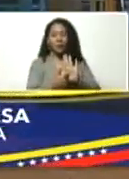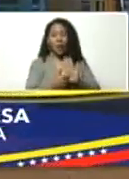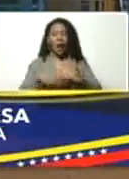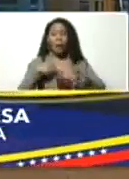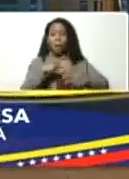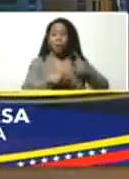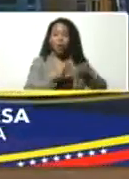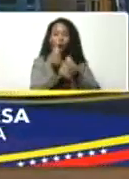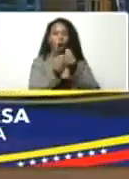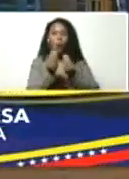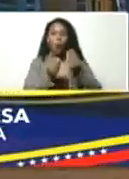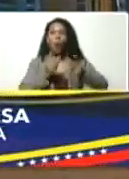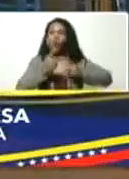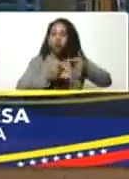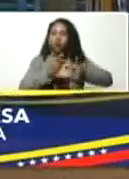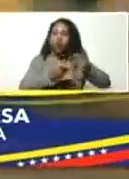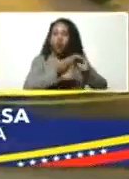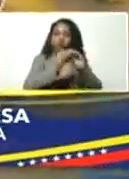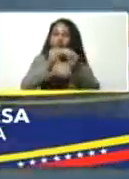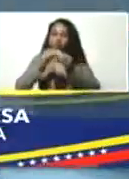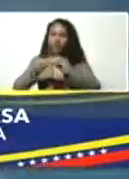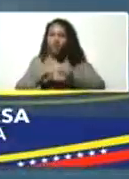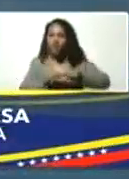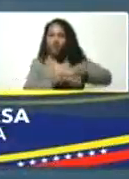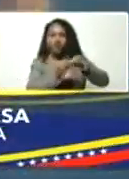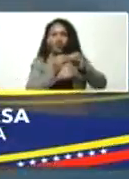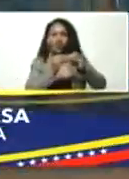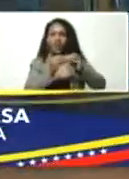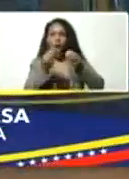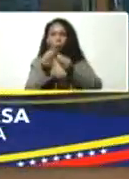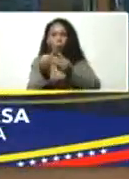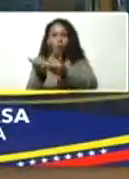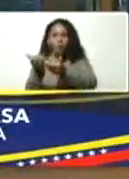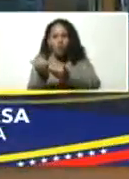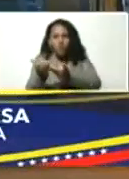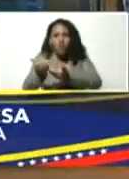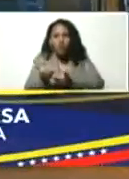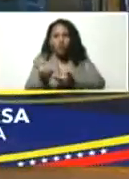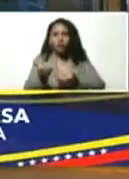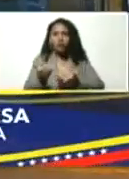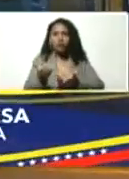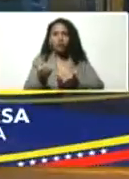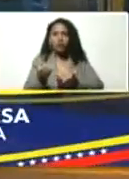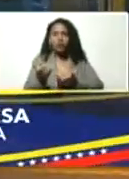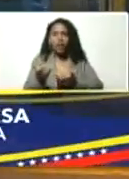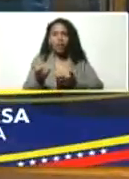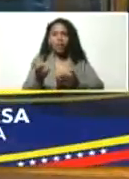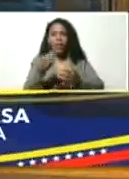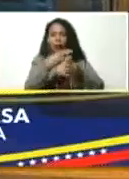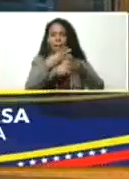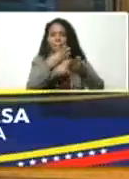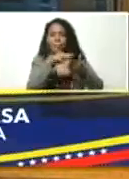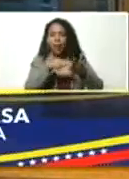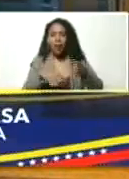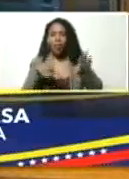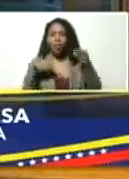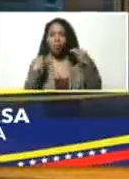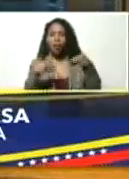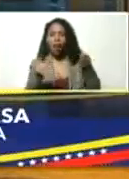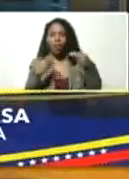producción y la recepción de la resina de plástico.